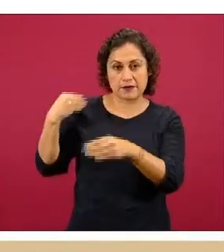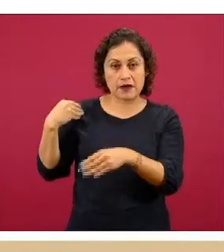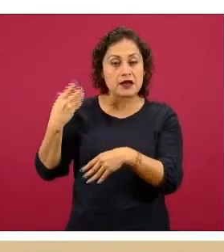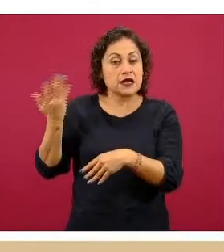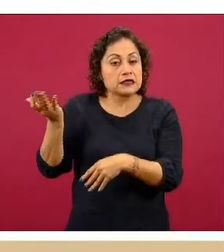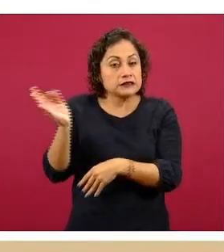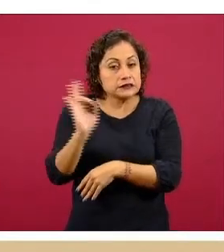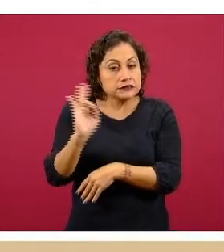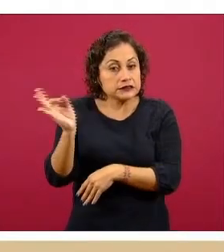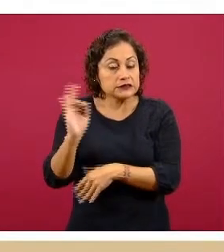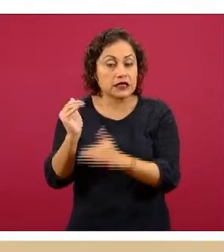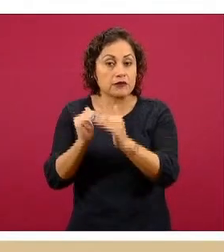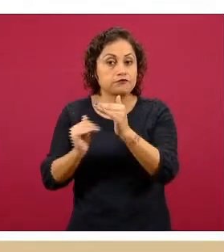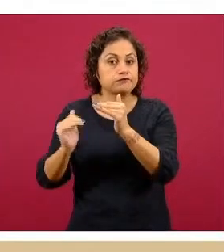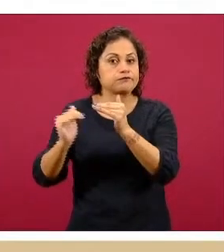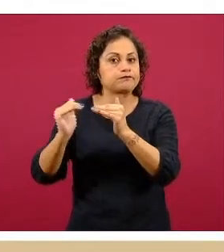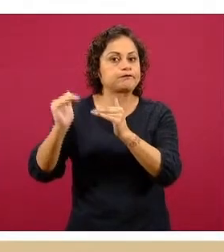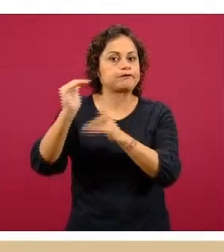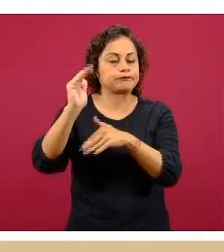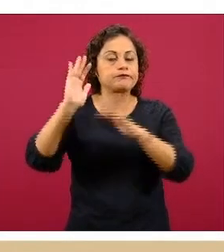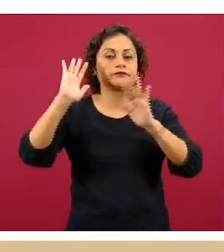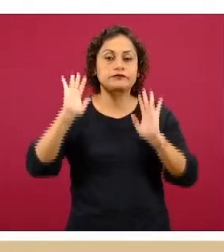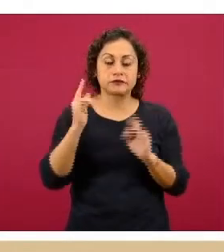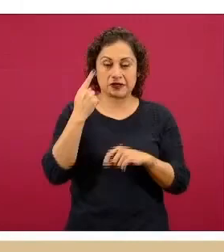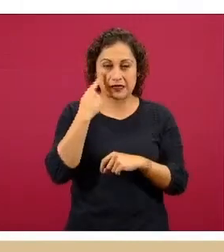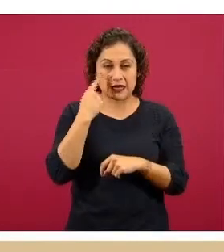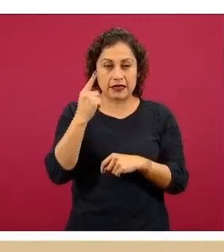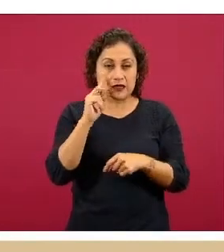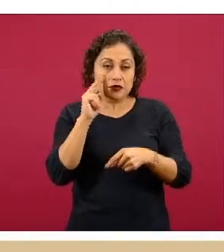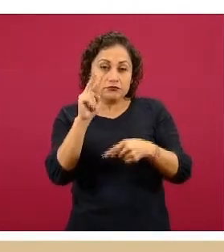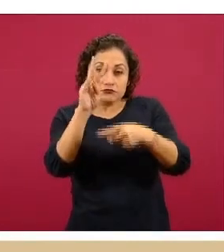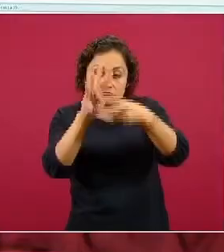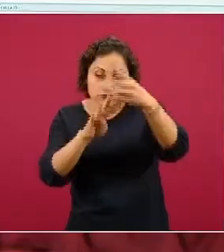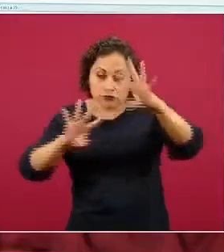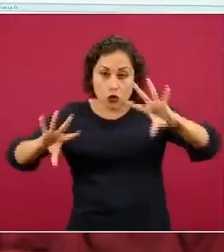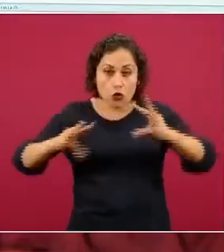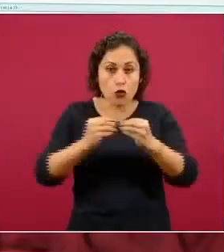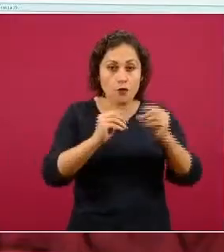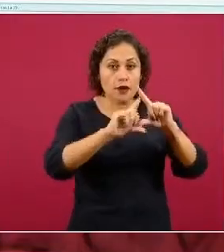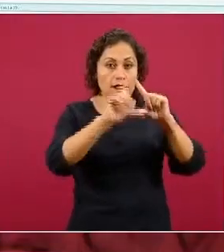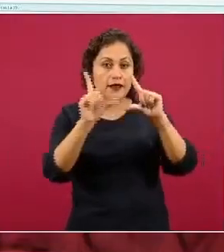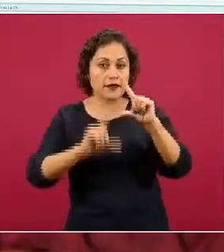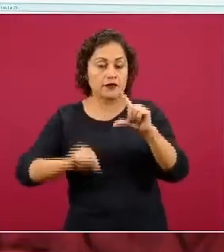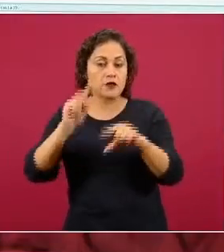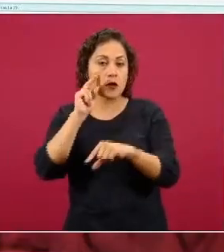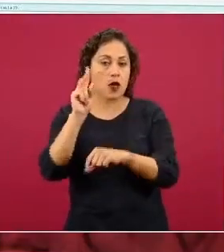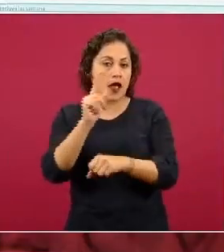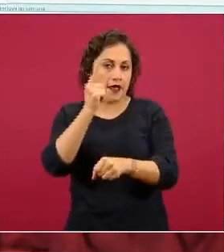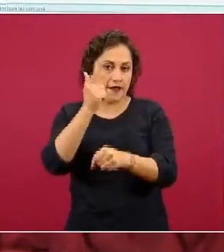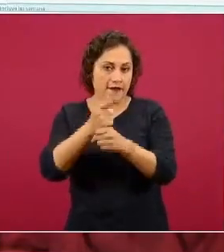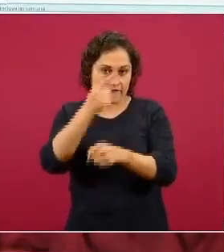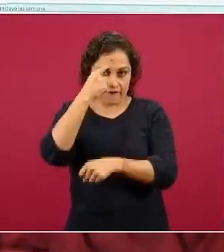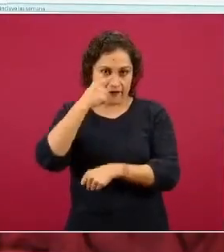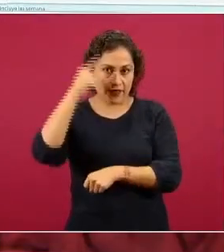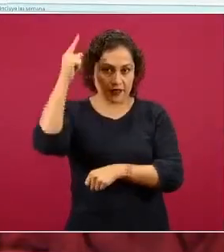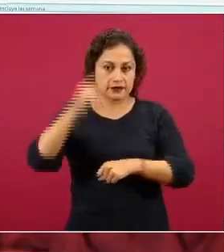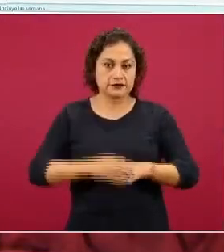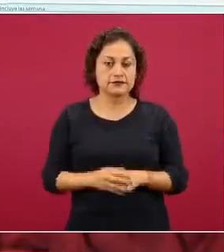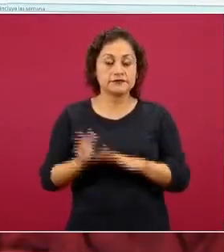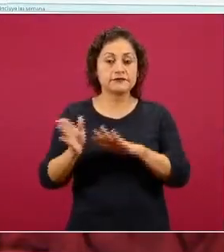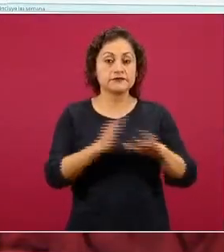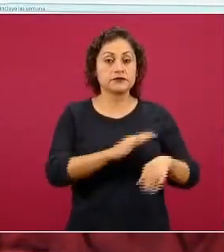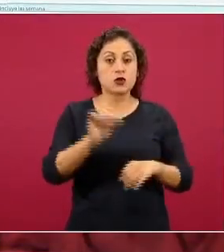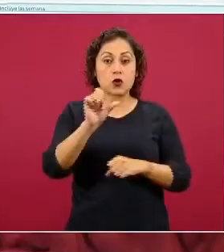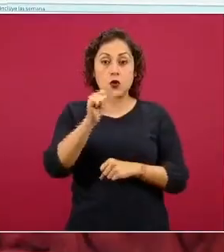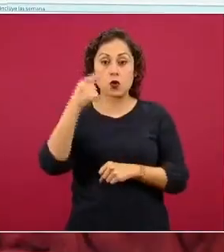está subiendo. Y esto es una forma fácil de comparar en todas las entidades. Y también tenemos en la siguiente otra forma, que es la forma